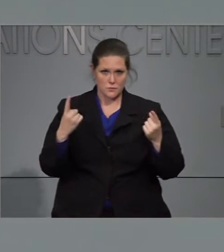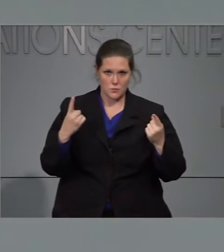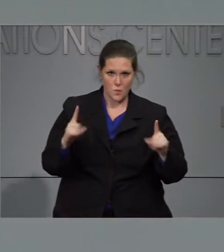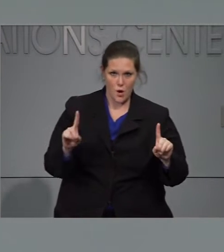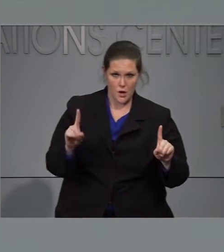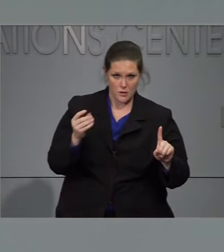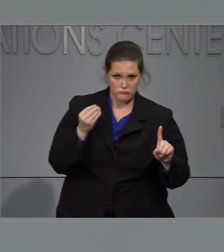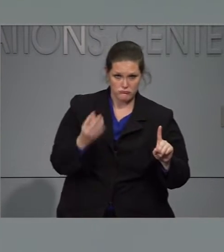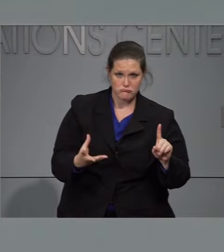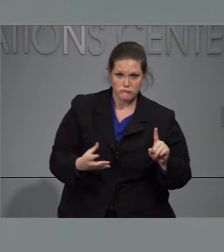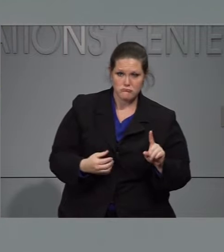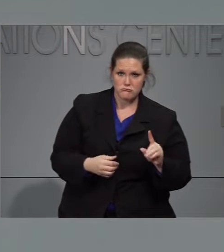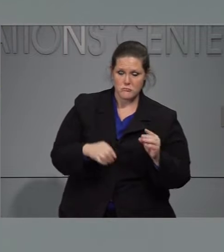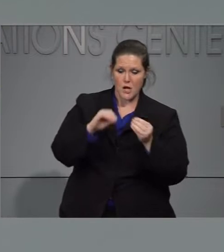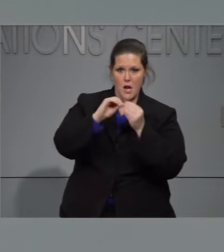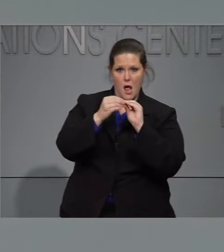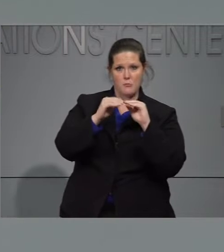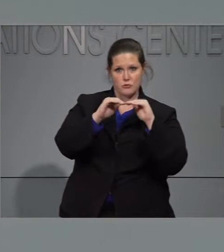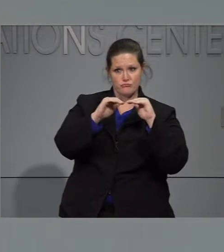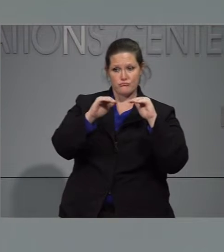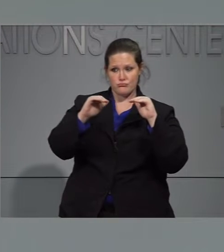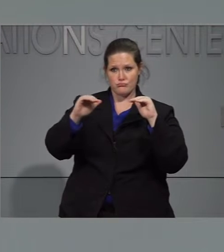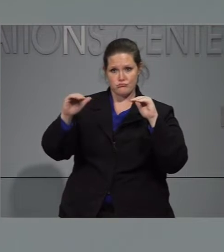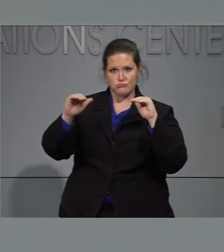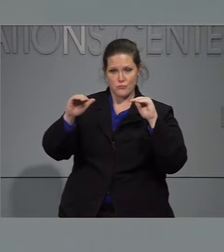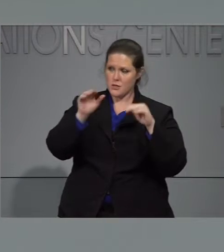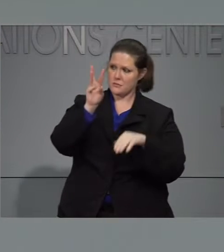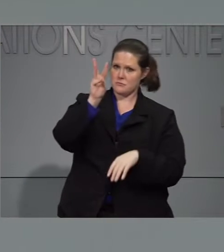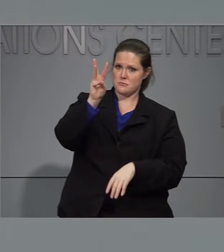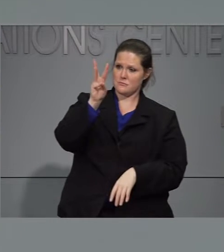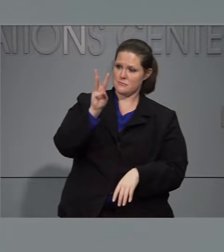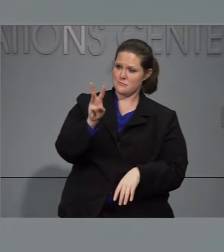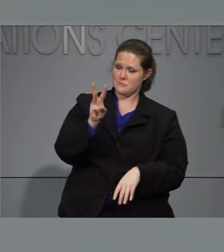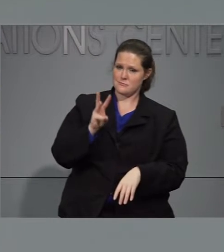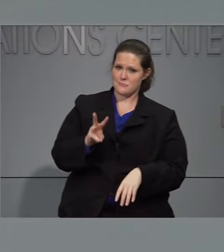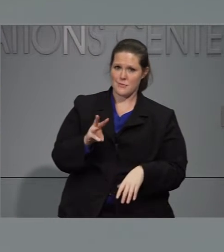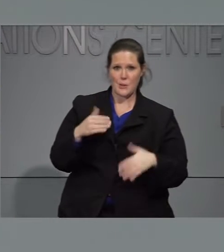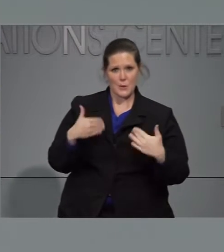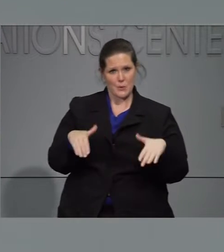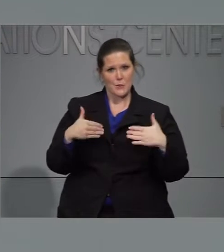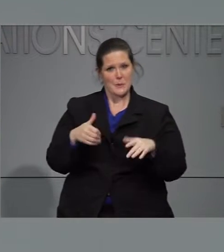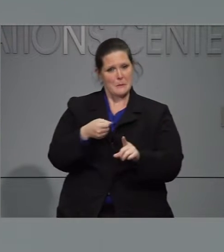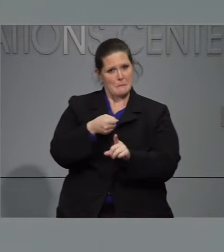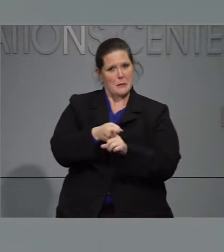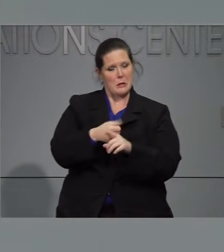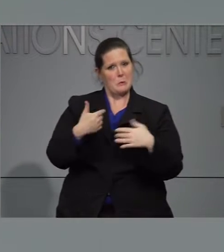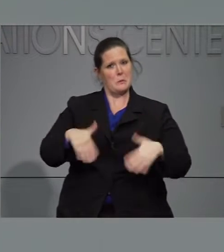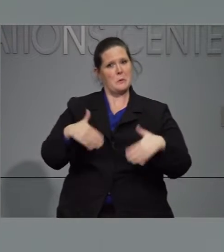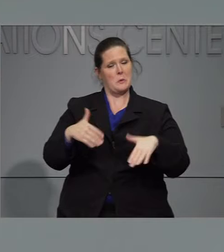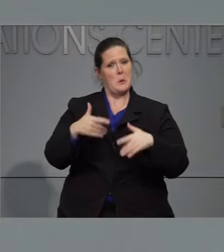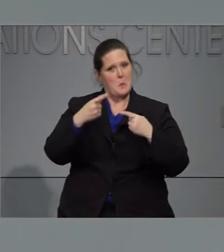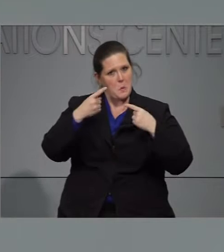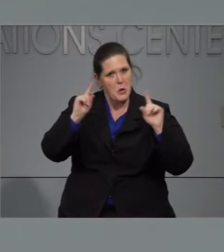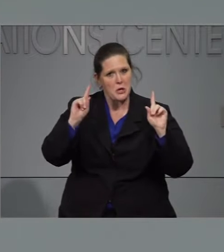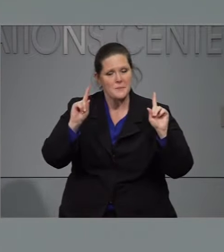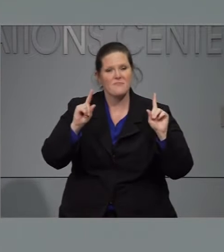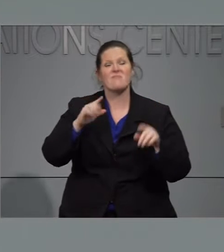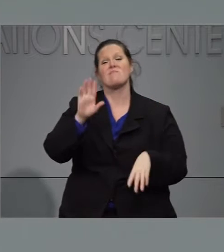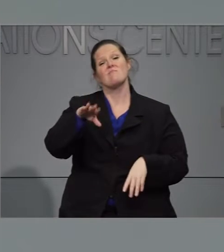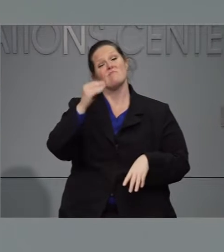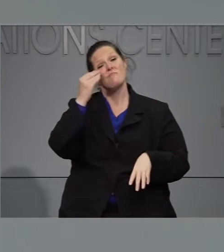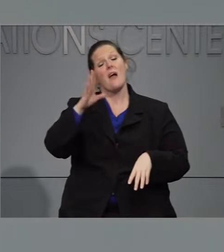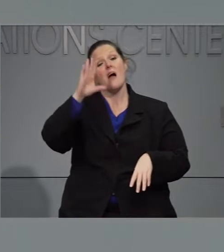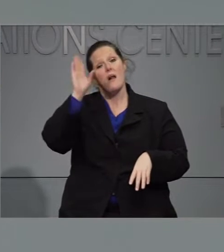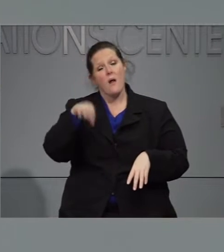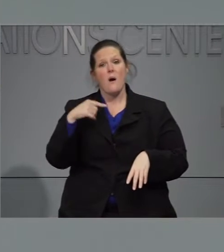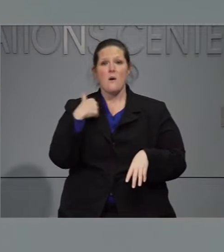Ws en inglés están funcionando. Yo sé que puede ser frustrante tener que esperar para ver los resultados. Las acciones que tomamos el día de